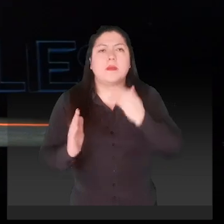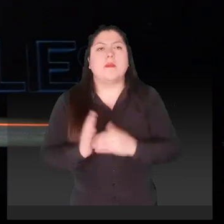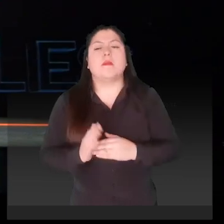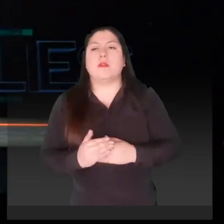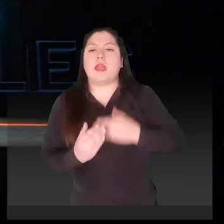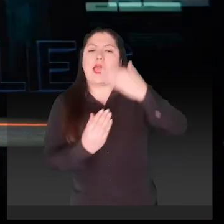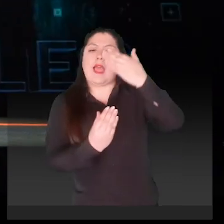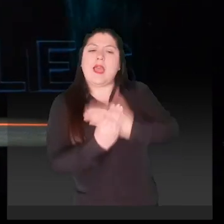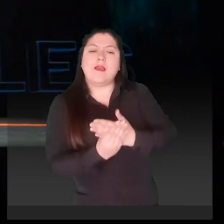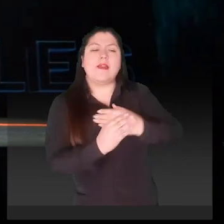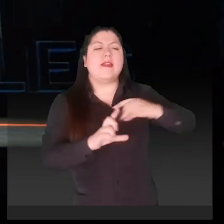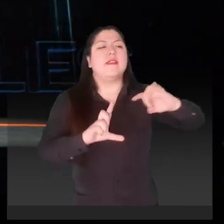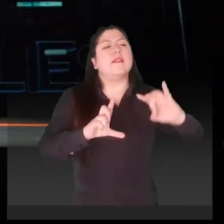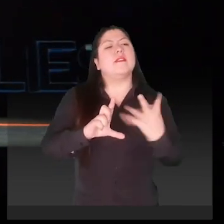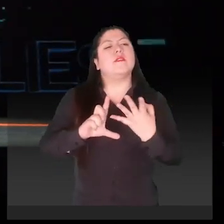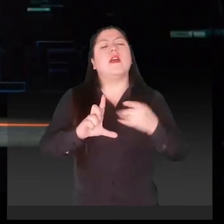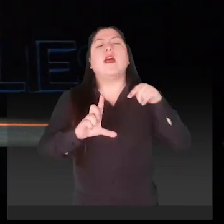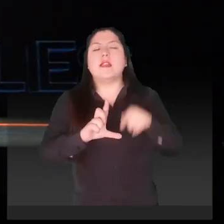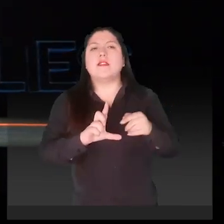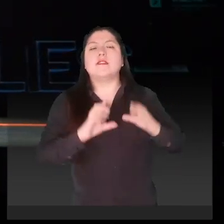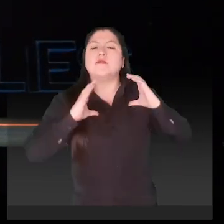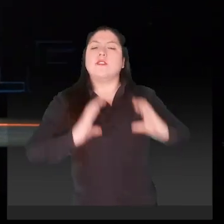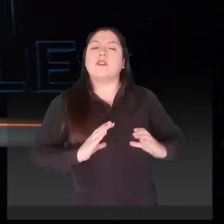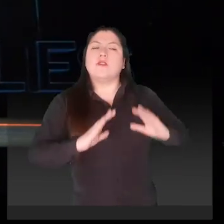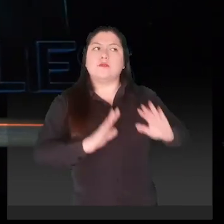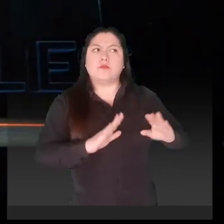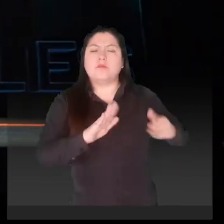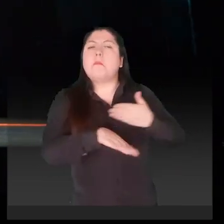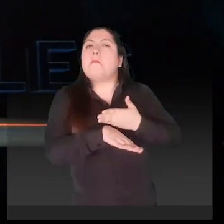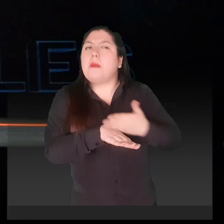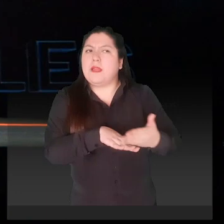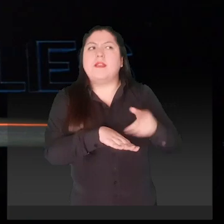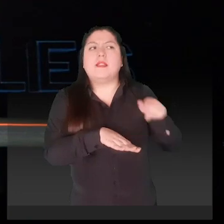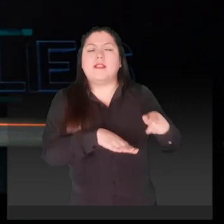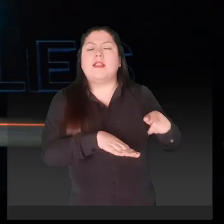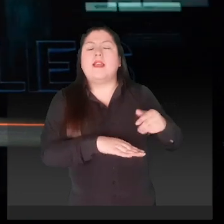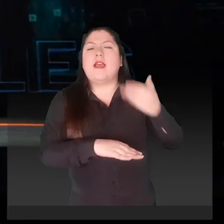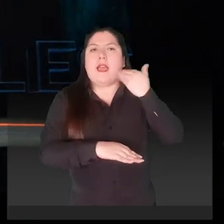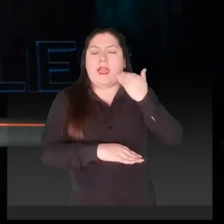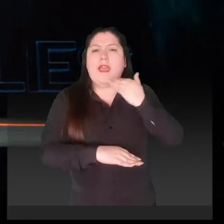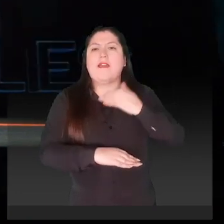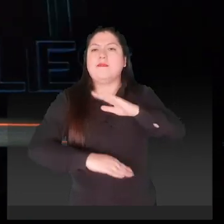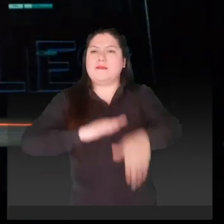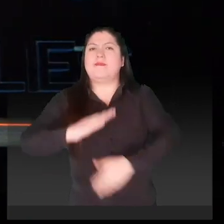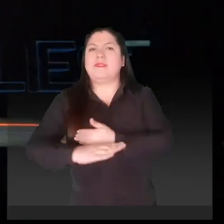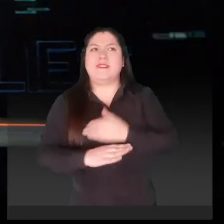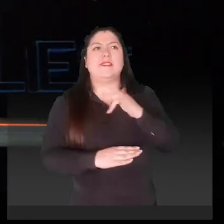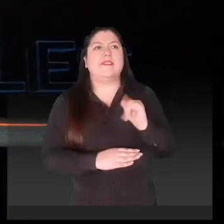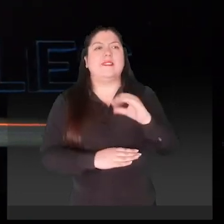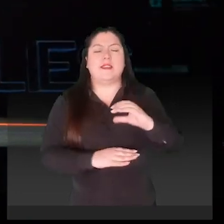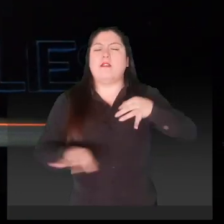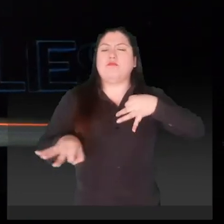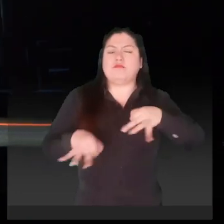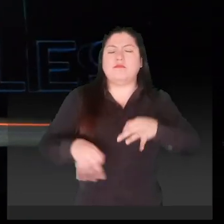carpeta digital ciudadana, que la ministra la podrá explicar. Pero lo más importante es que a través del celular en tiempo real podremos tener en